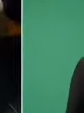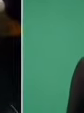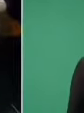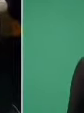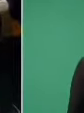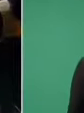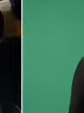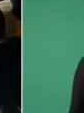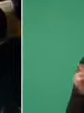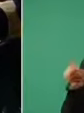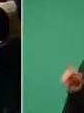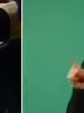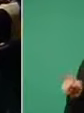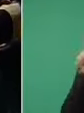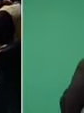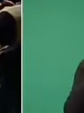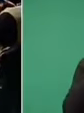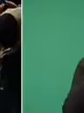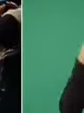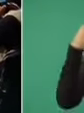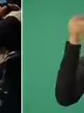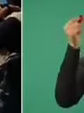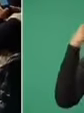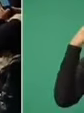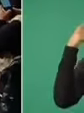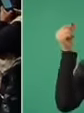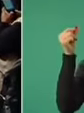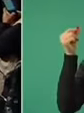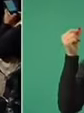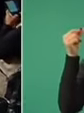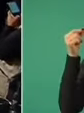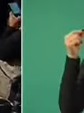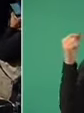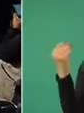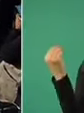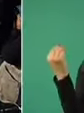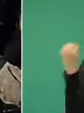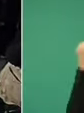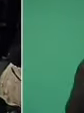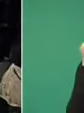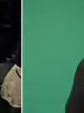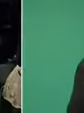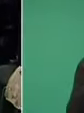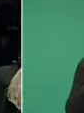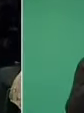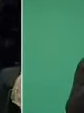Es egresada de la Facultad de Derecho de la Universidad